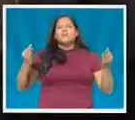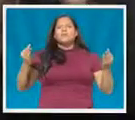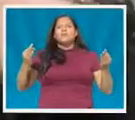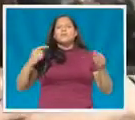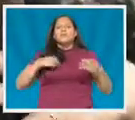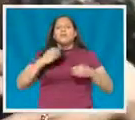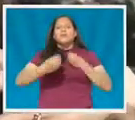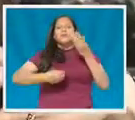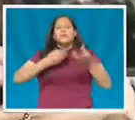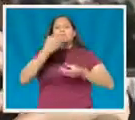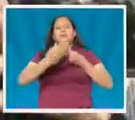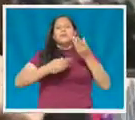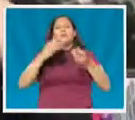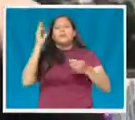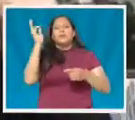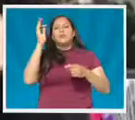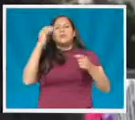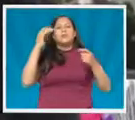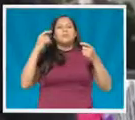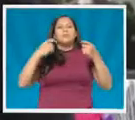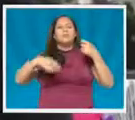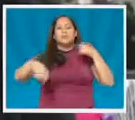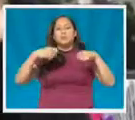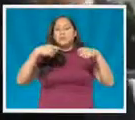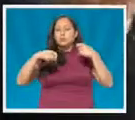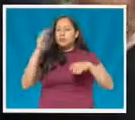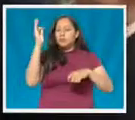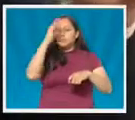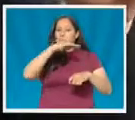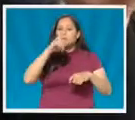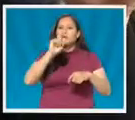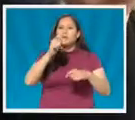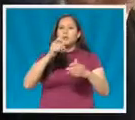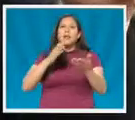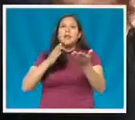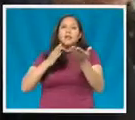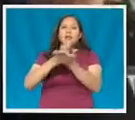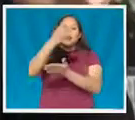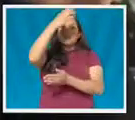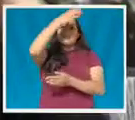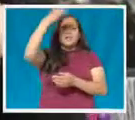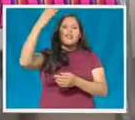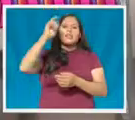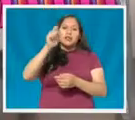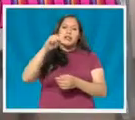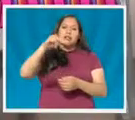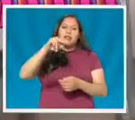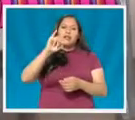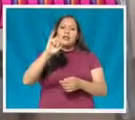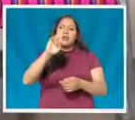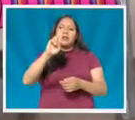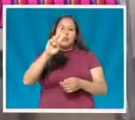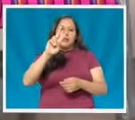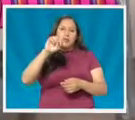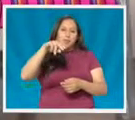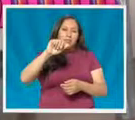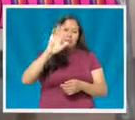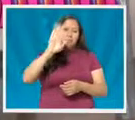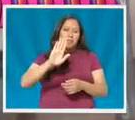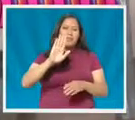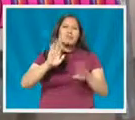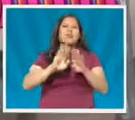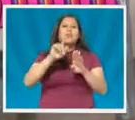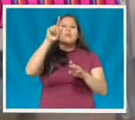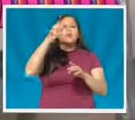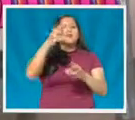donde se tiene que llegar al cielo, nirvana, pero este cielo es más bien un estado